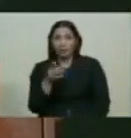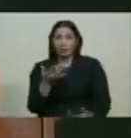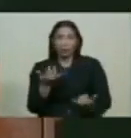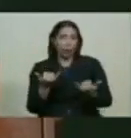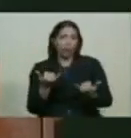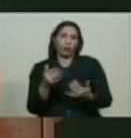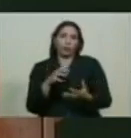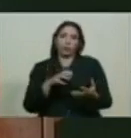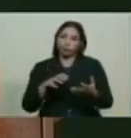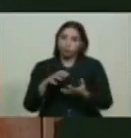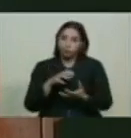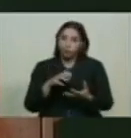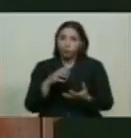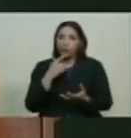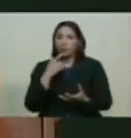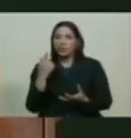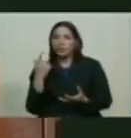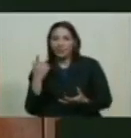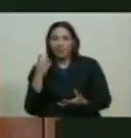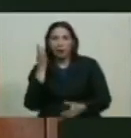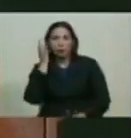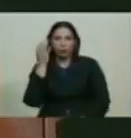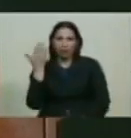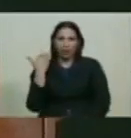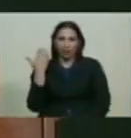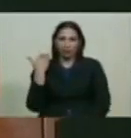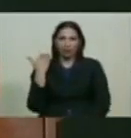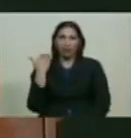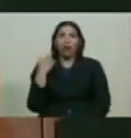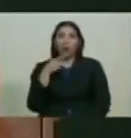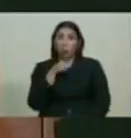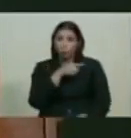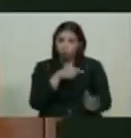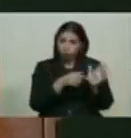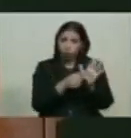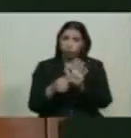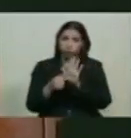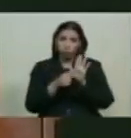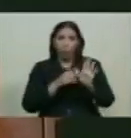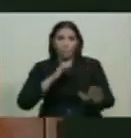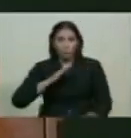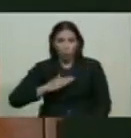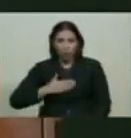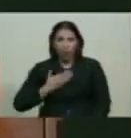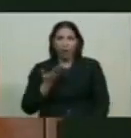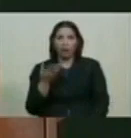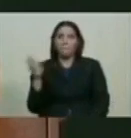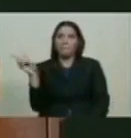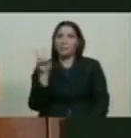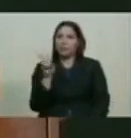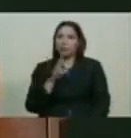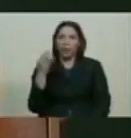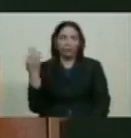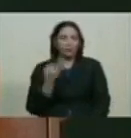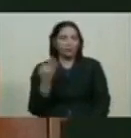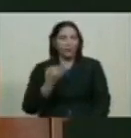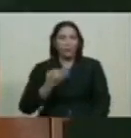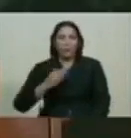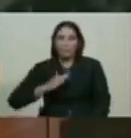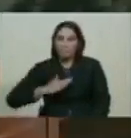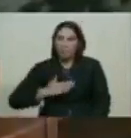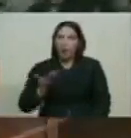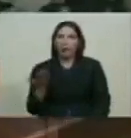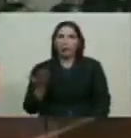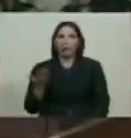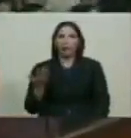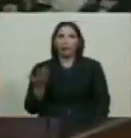la bachiller, pero en una demostración de que ustedes pudieron y de que Venezuela puede y siempre podrá, por más difícil que